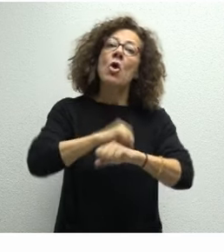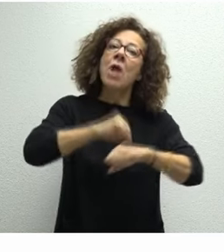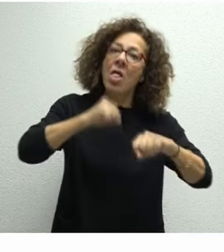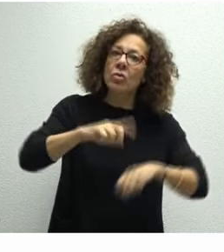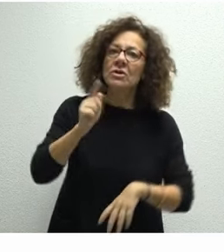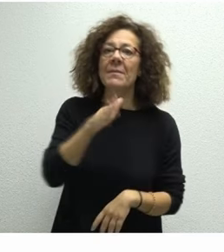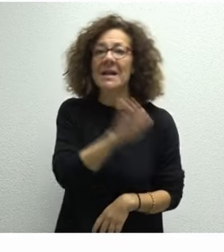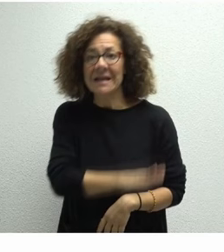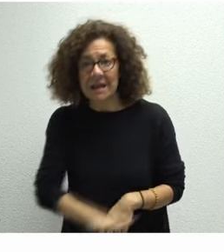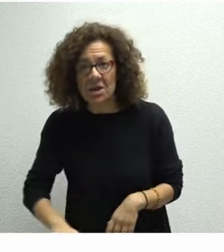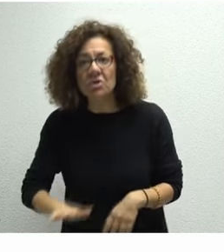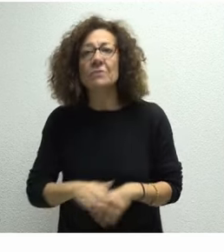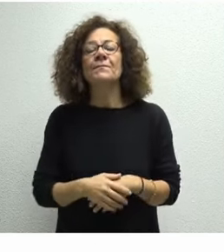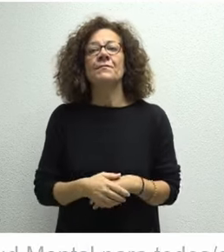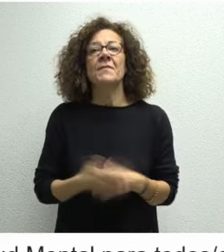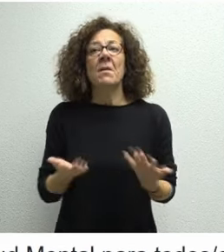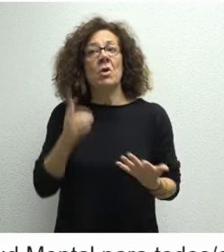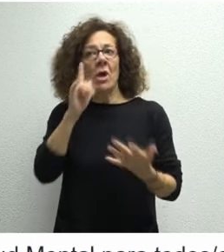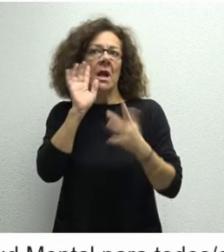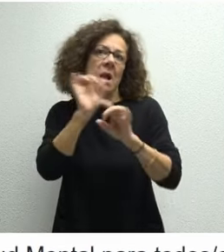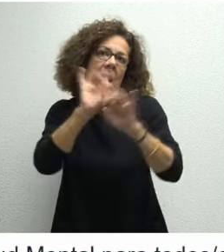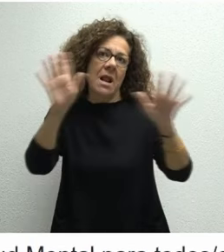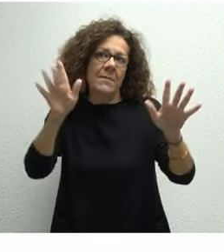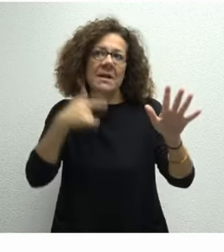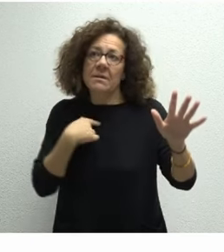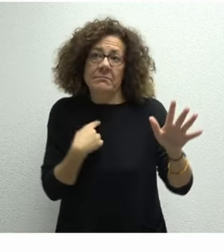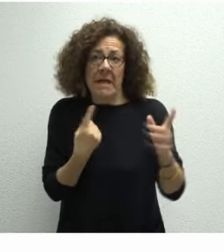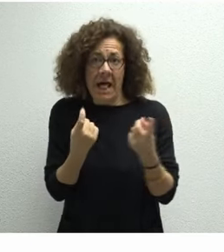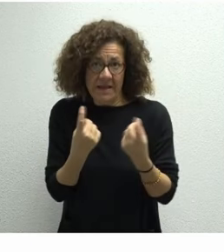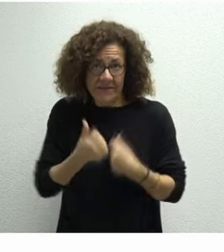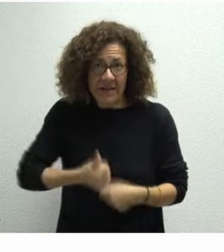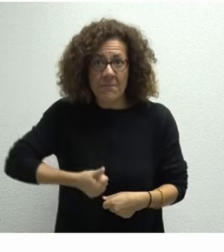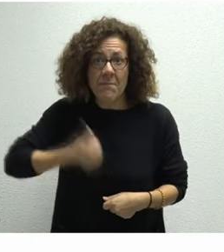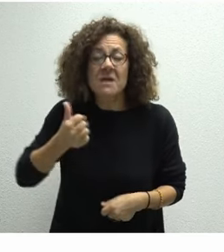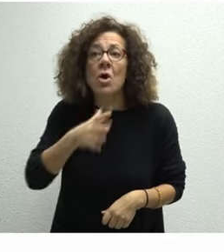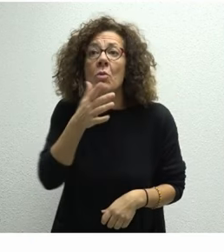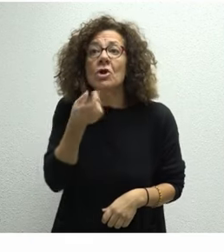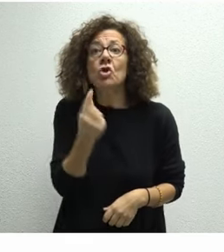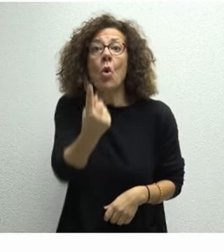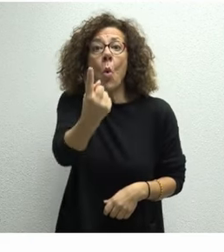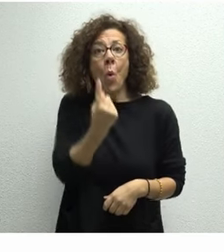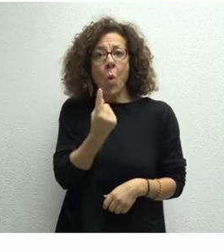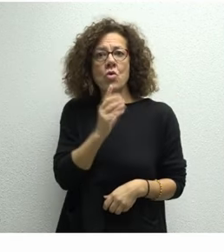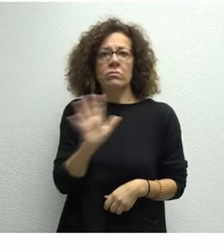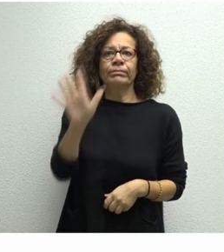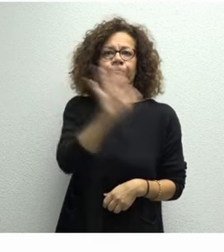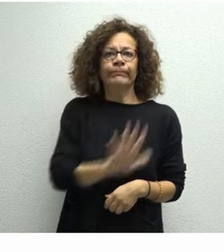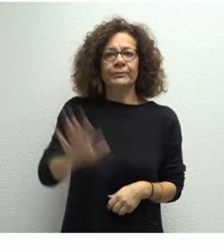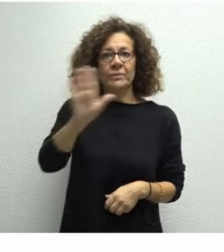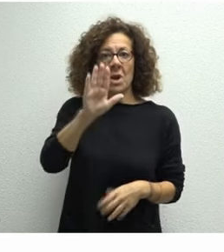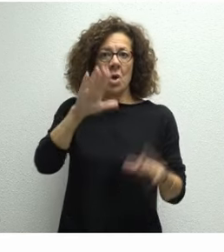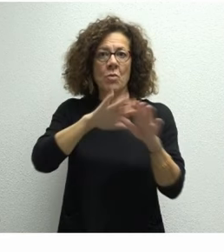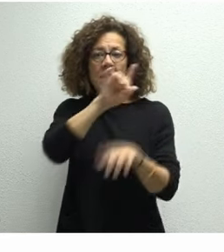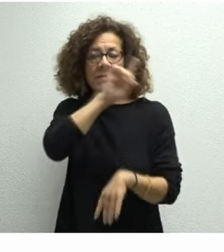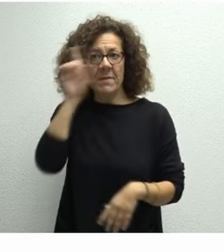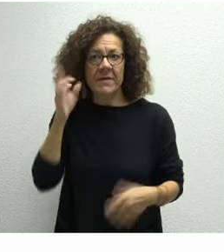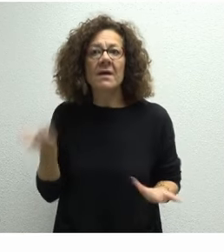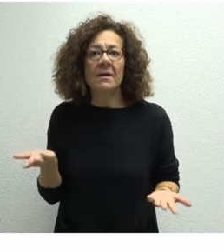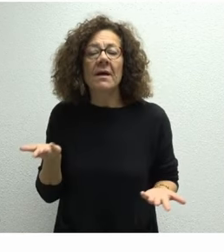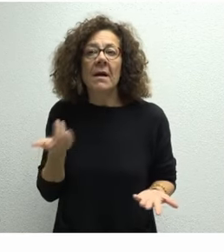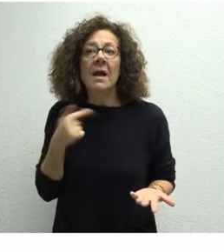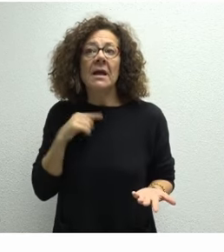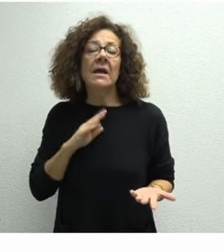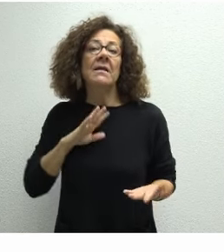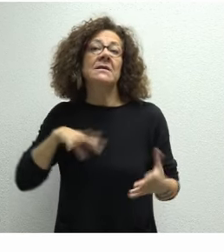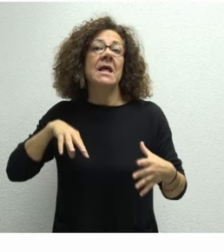con niños pero que claramente es insuficiente puesto que solo es uno para toda la comunidad de Madrid y que de